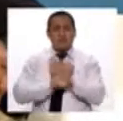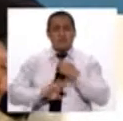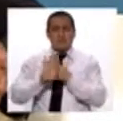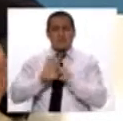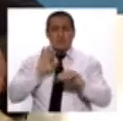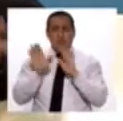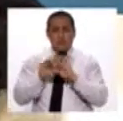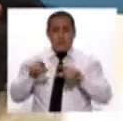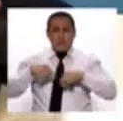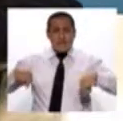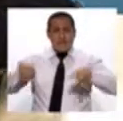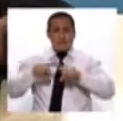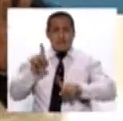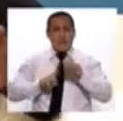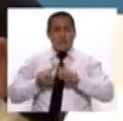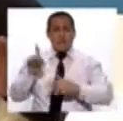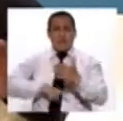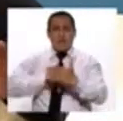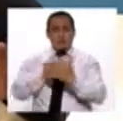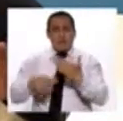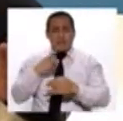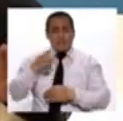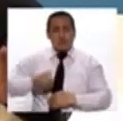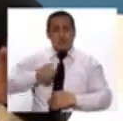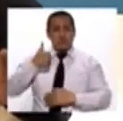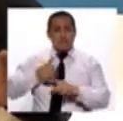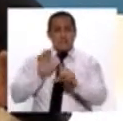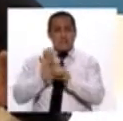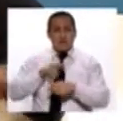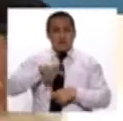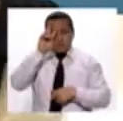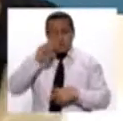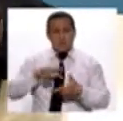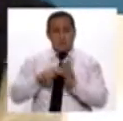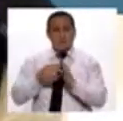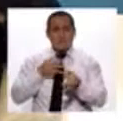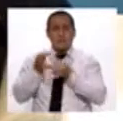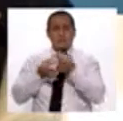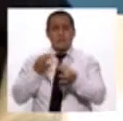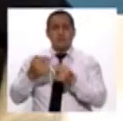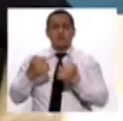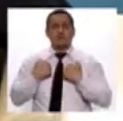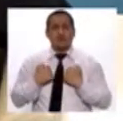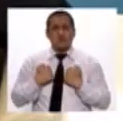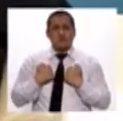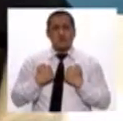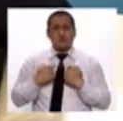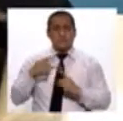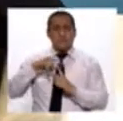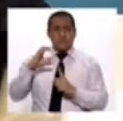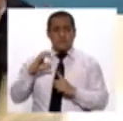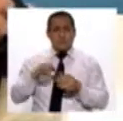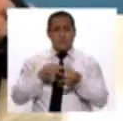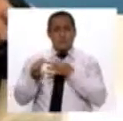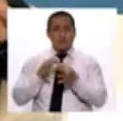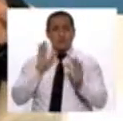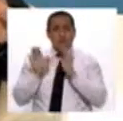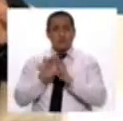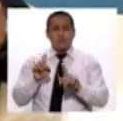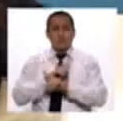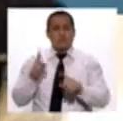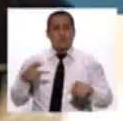obligatoria y vinculante, y desprenderse de la vinculatoriedad de una ley de la República, es decir al Congreso, yo tribunal arbitral digo que tu ley